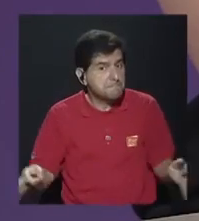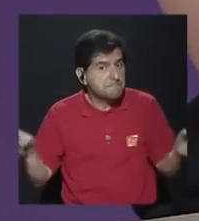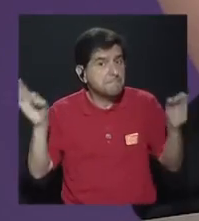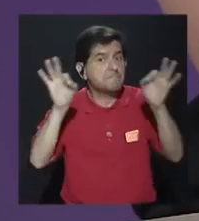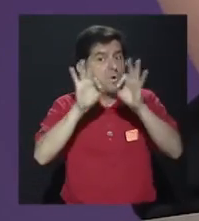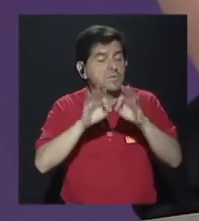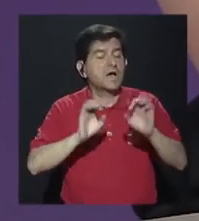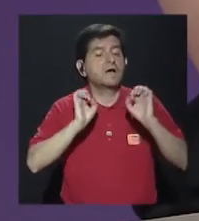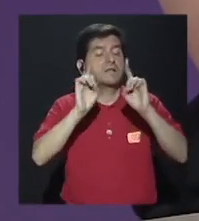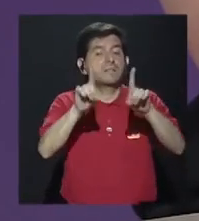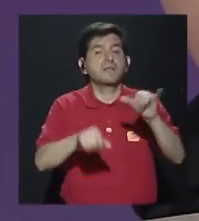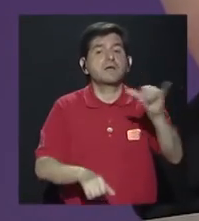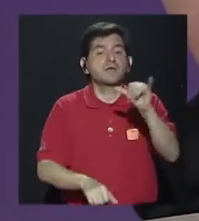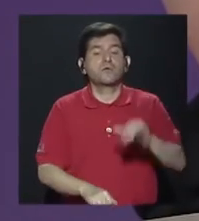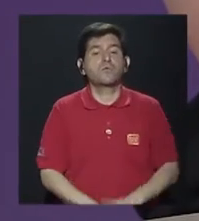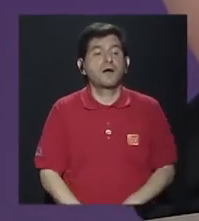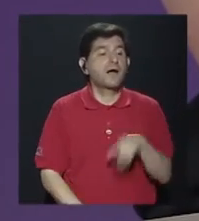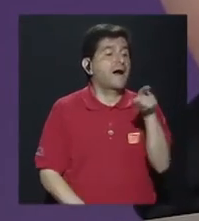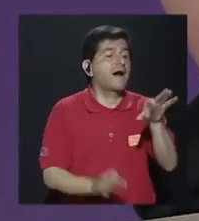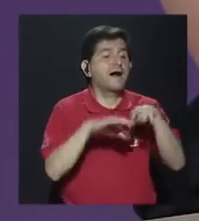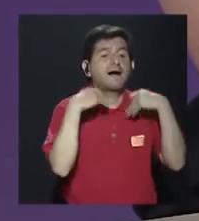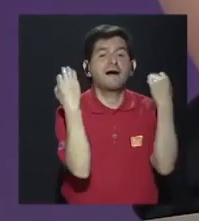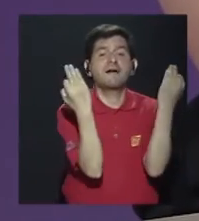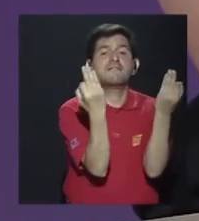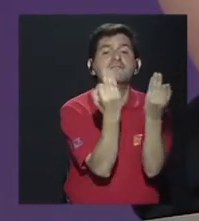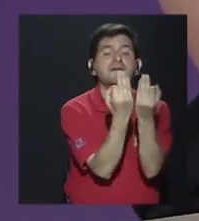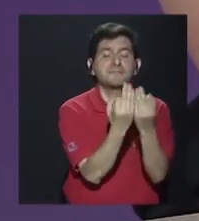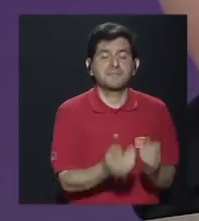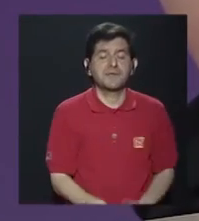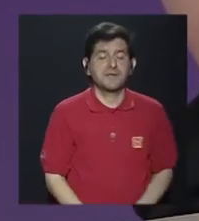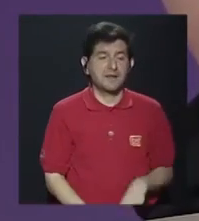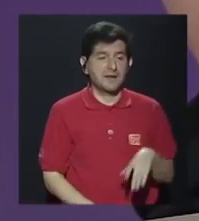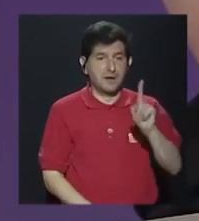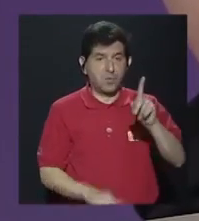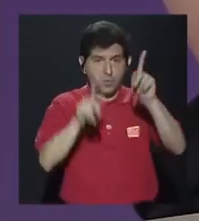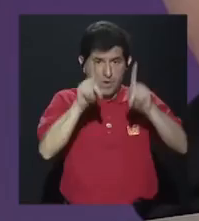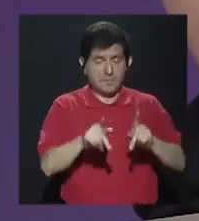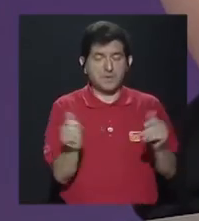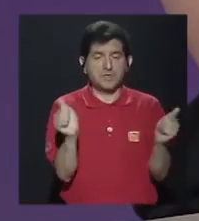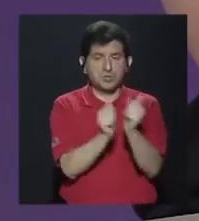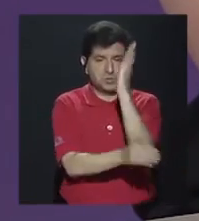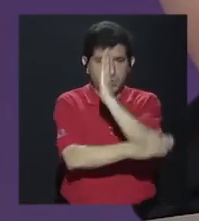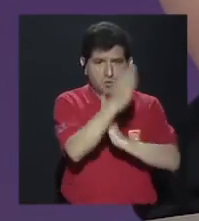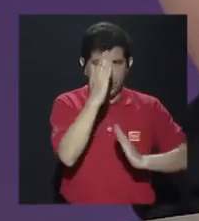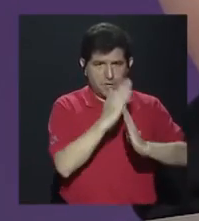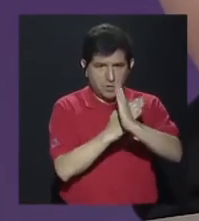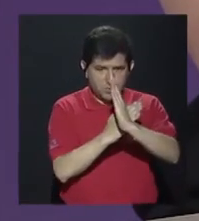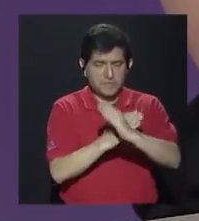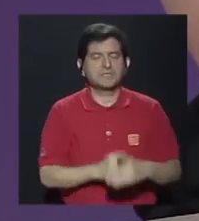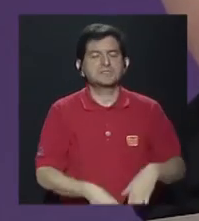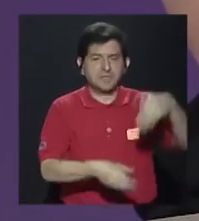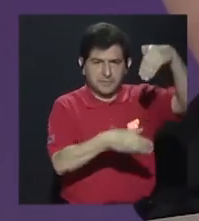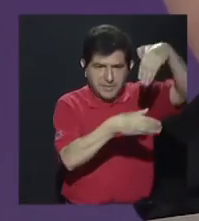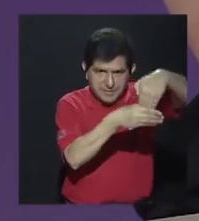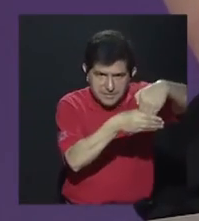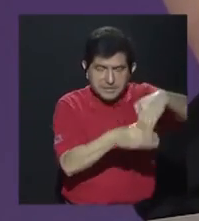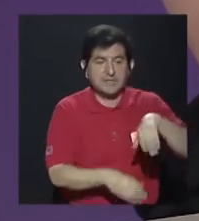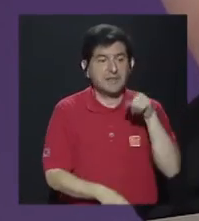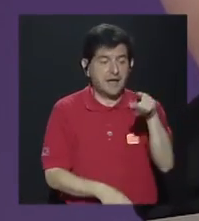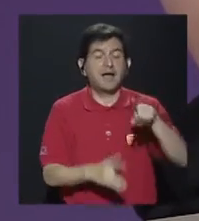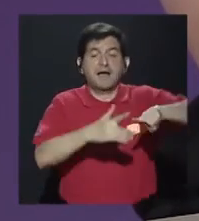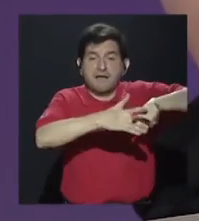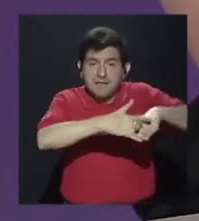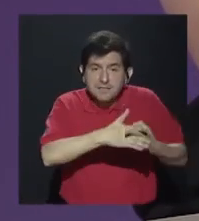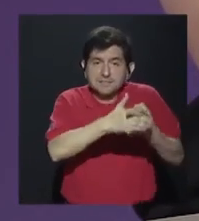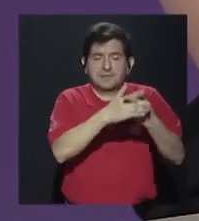que eduquemos también a las familias de las personas con discapacidad, ¿verdad? Porque desde ahí podríamos